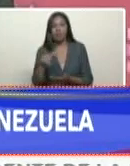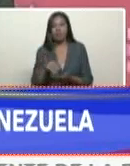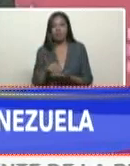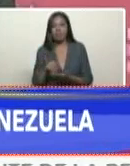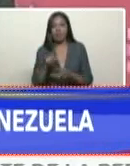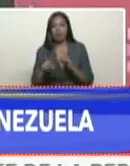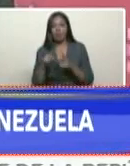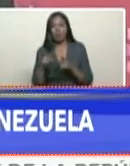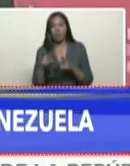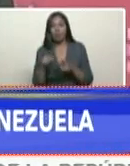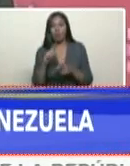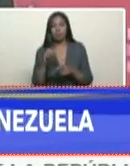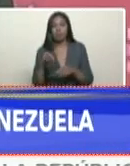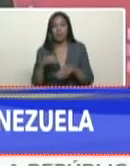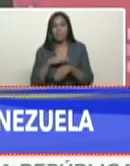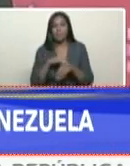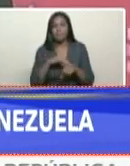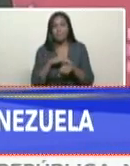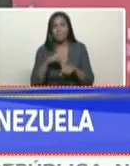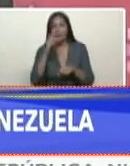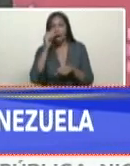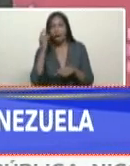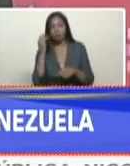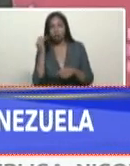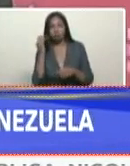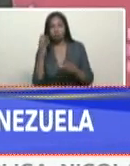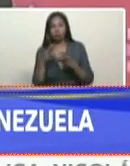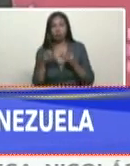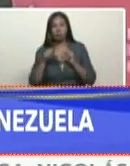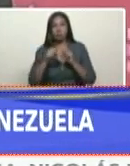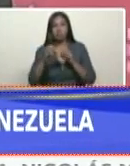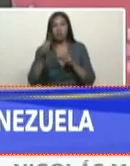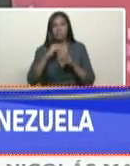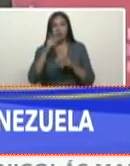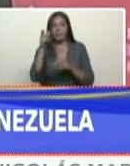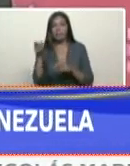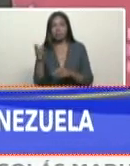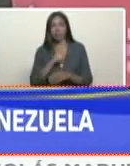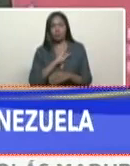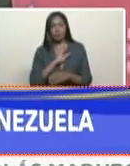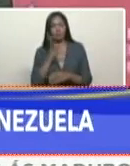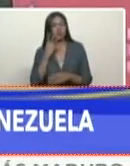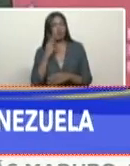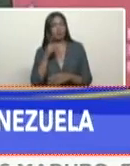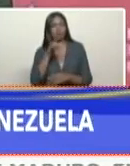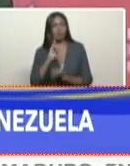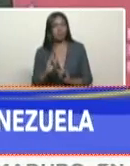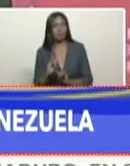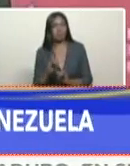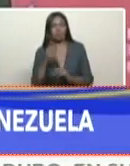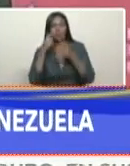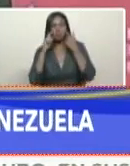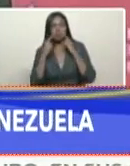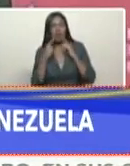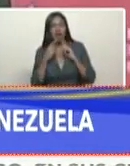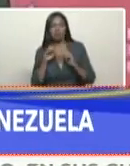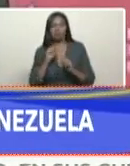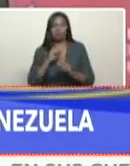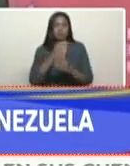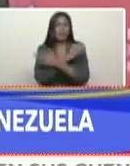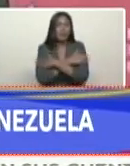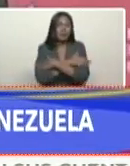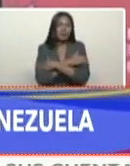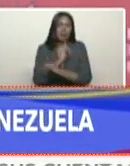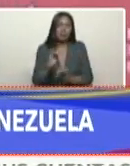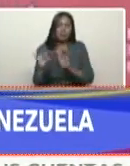tomado, ministras, ministros, sigan adelante ustedes personalmente. Si hay que llorar, lloren. Si hay que abrazar,